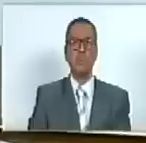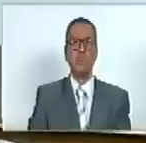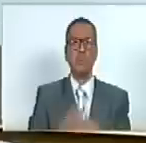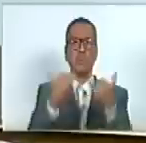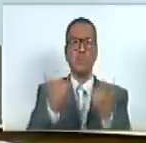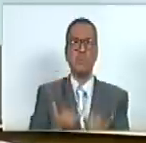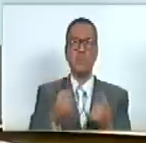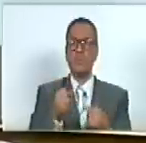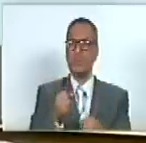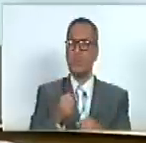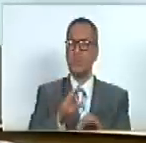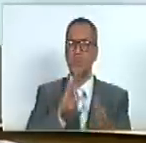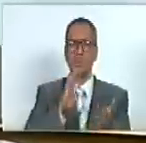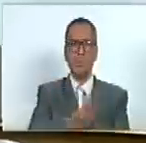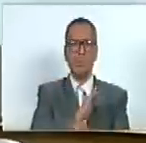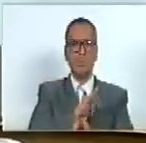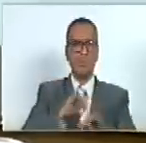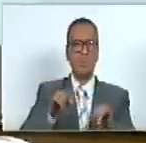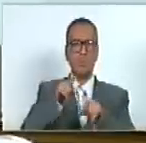ya está bueno.